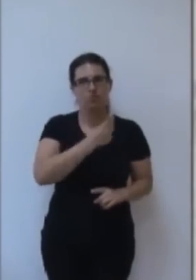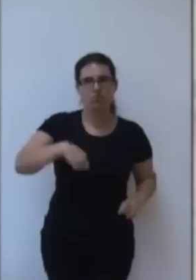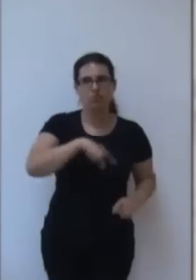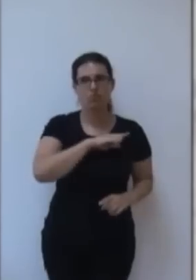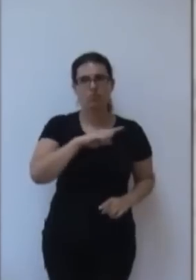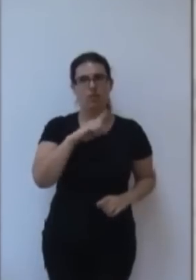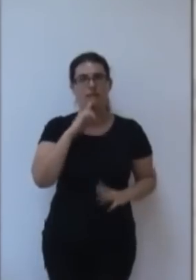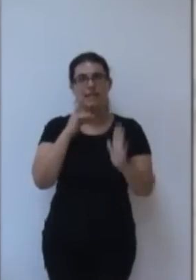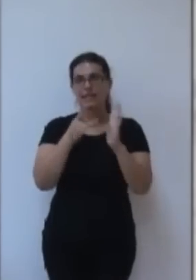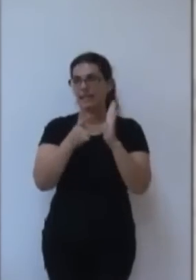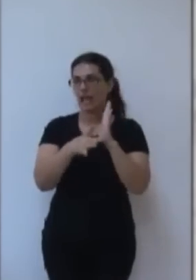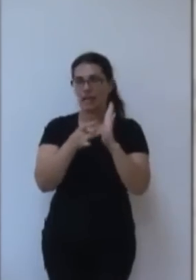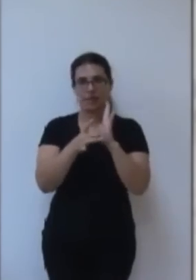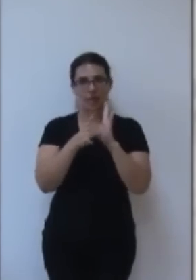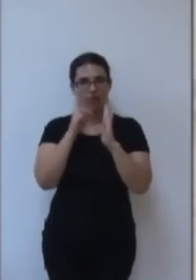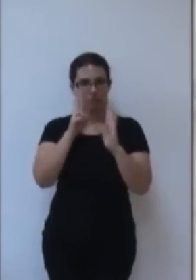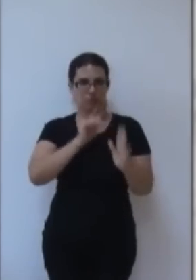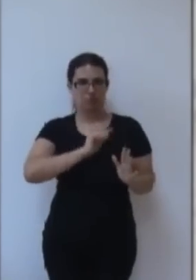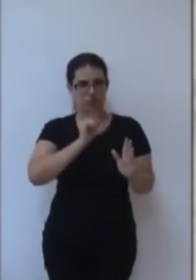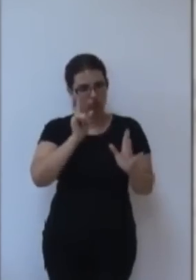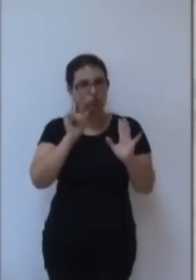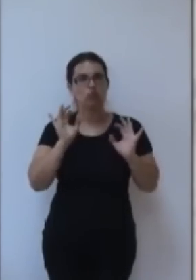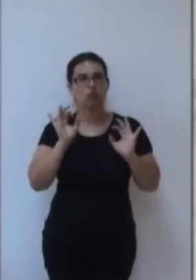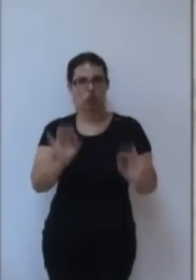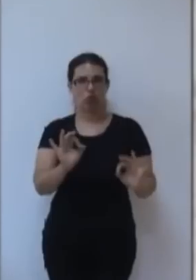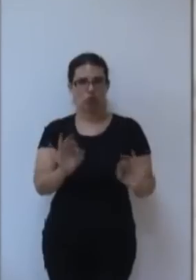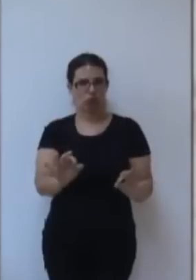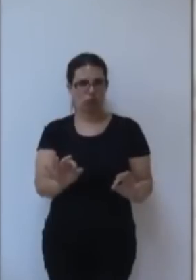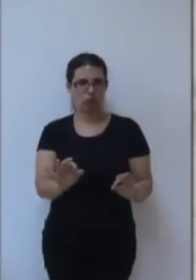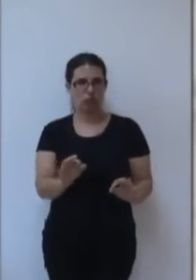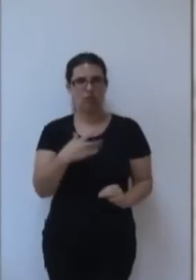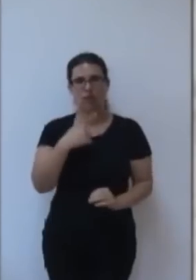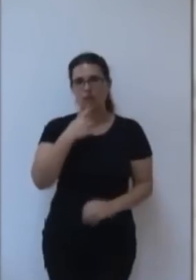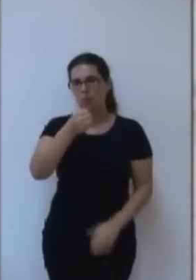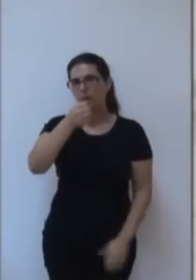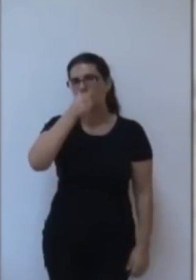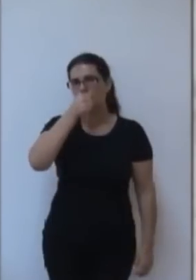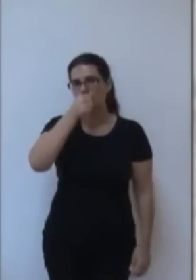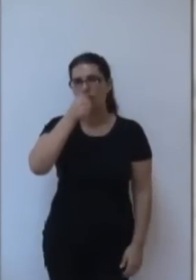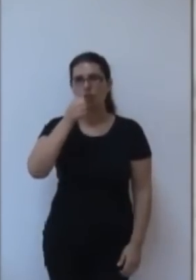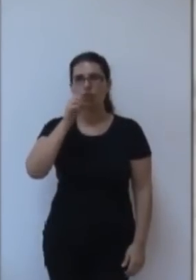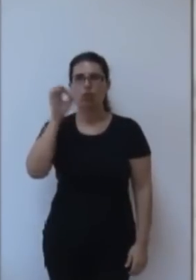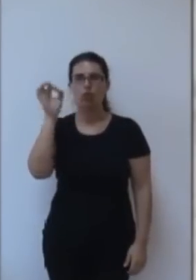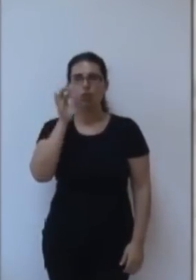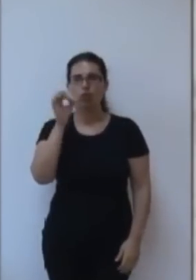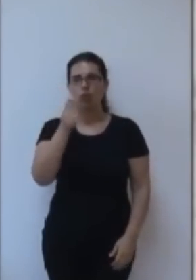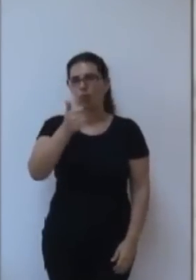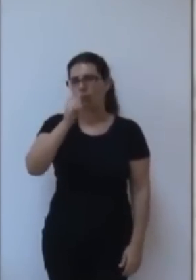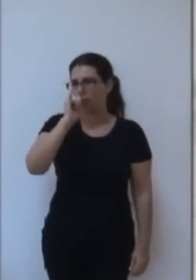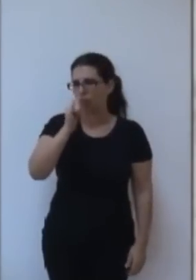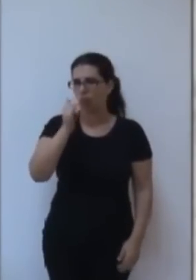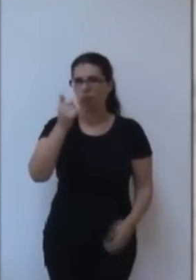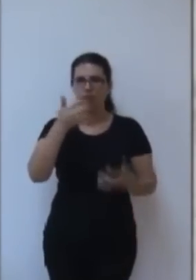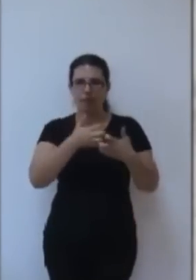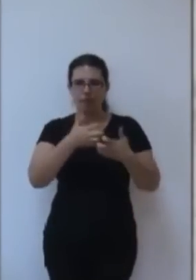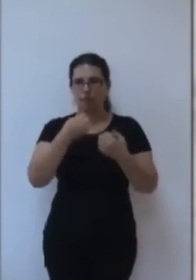calidad como una cosa obvia, es decir, la calidad, pues cómo vas a hacer un micrófono, un líquido, una bebida, una fábrica, un coche